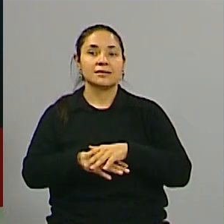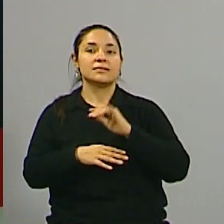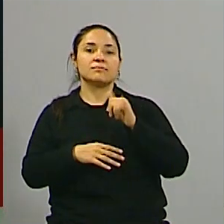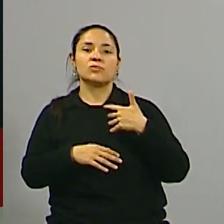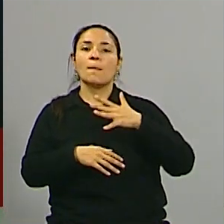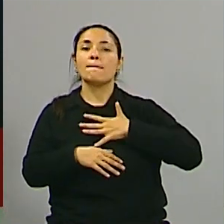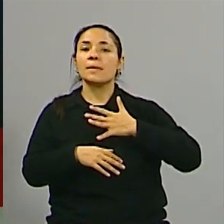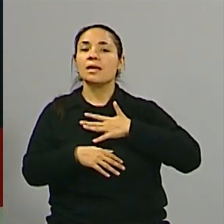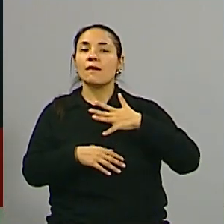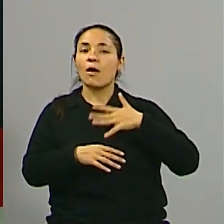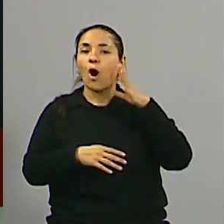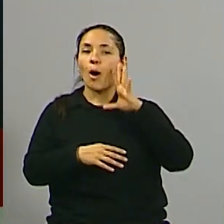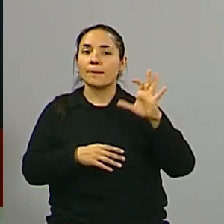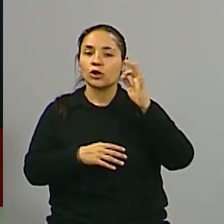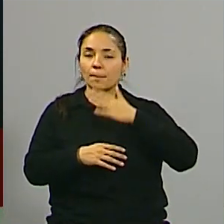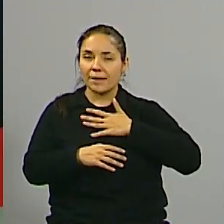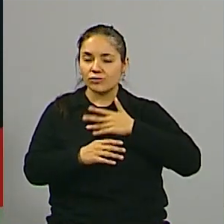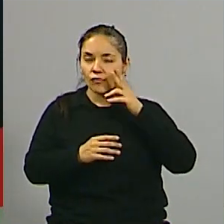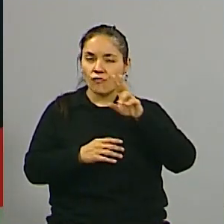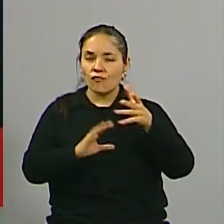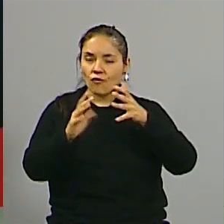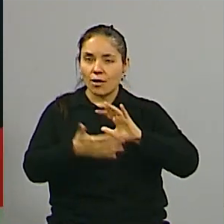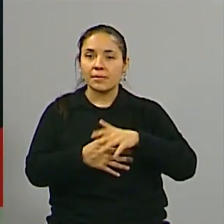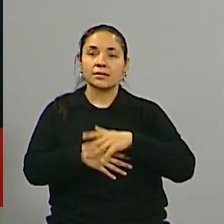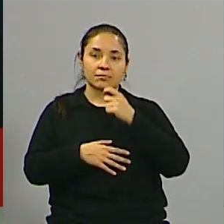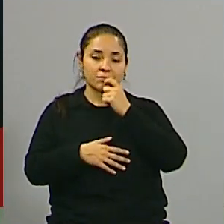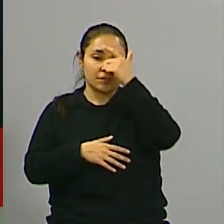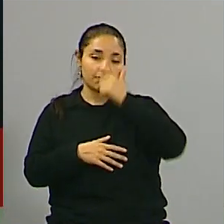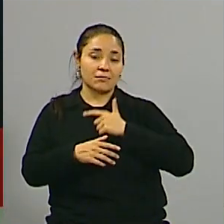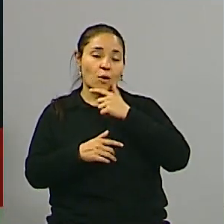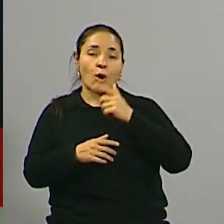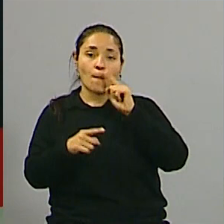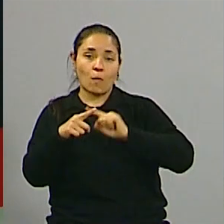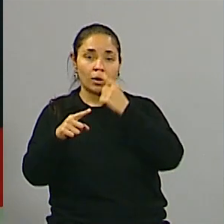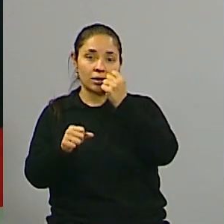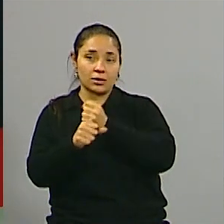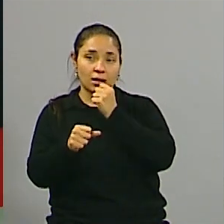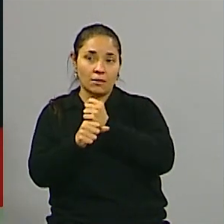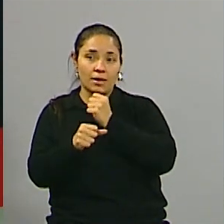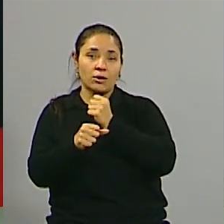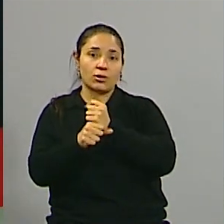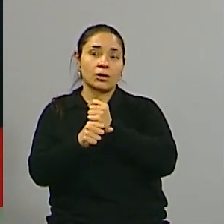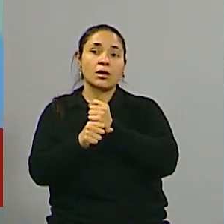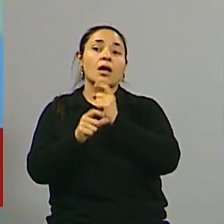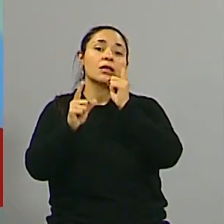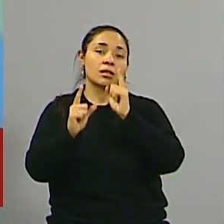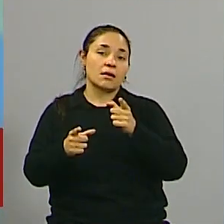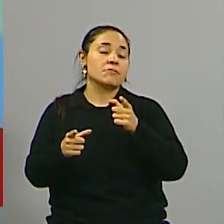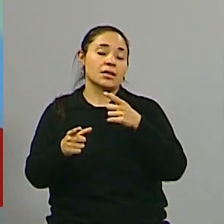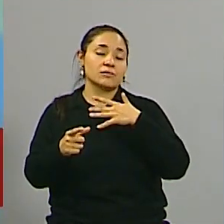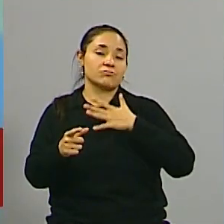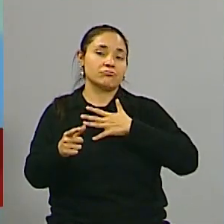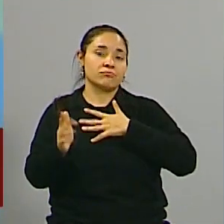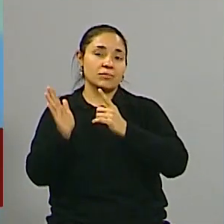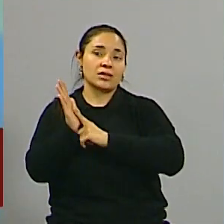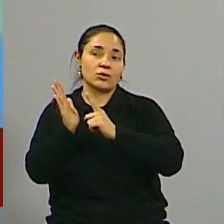percepción particular hoy en día, digamos, ¿no? Como funcionario, por un lado, que bueno, por mi tarea, digamos,